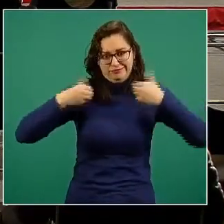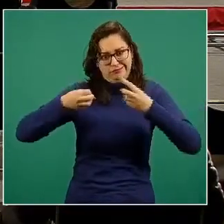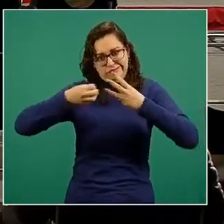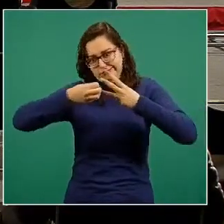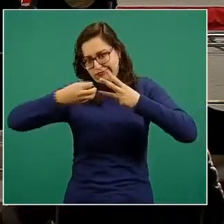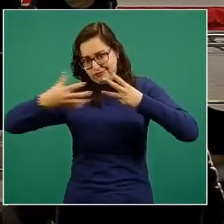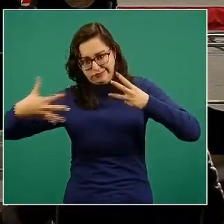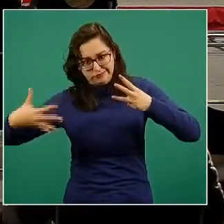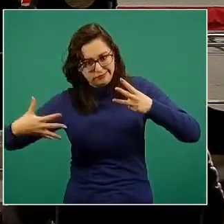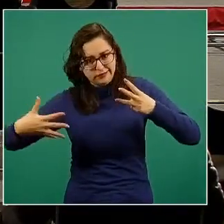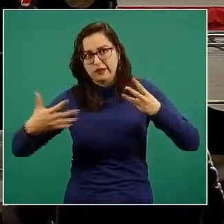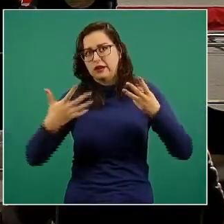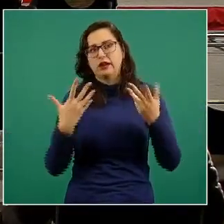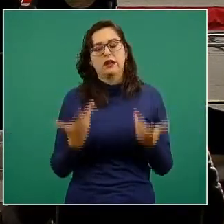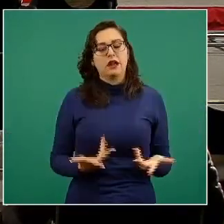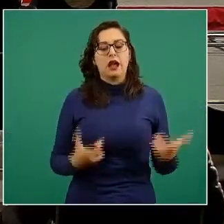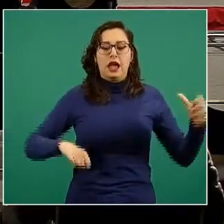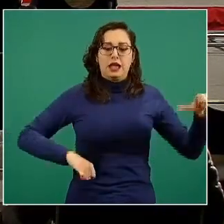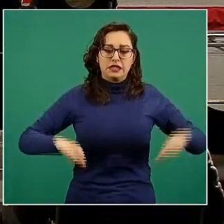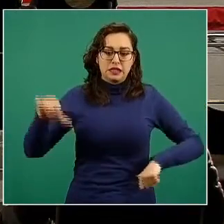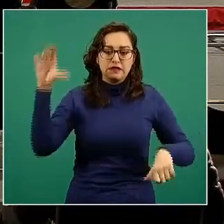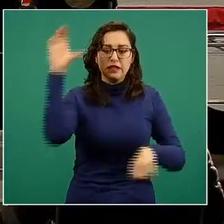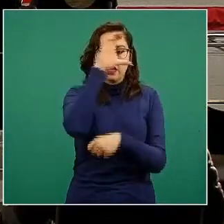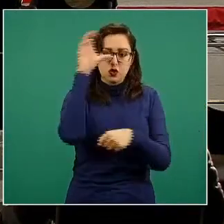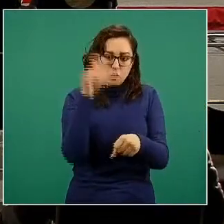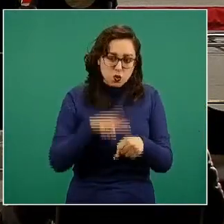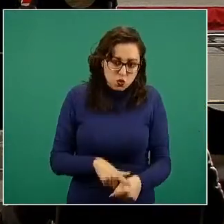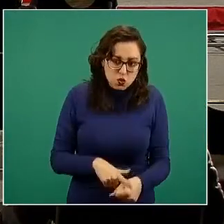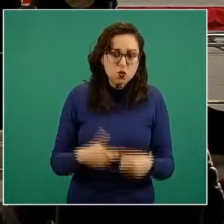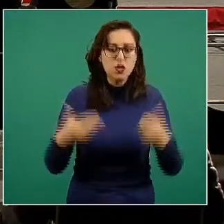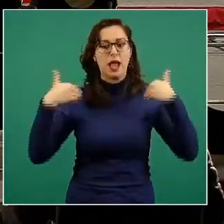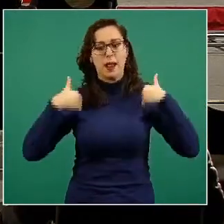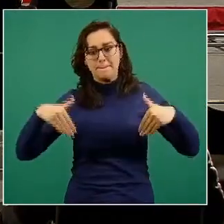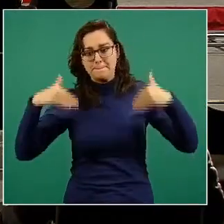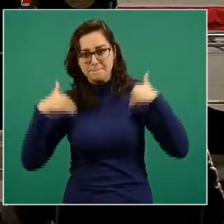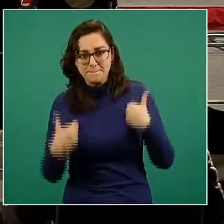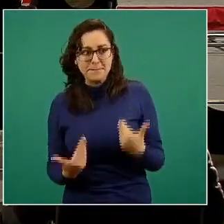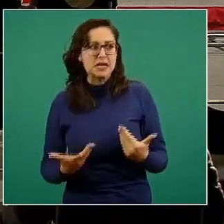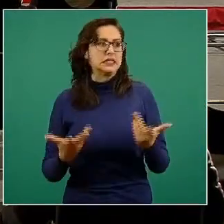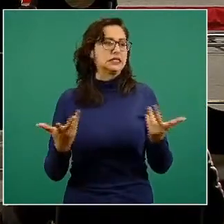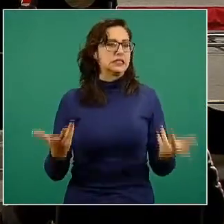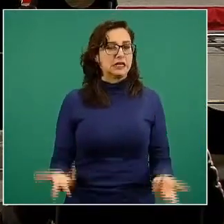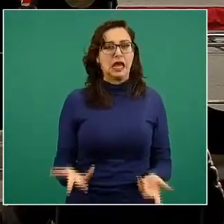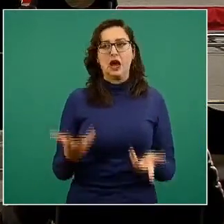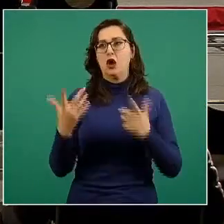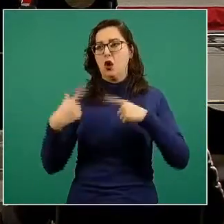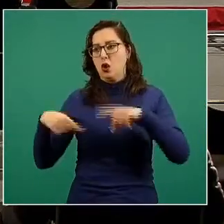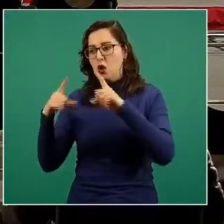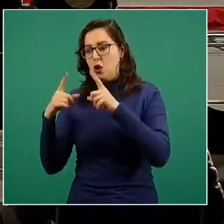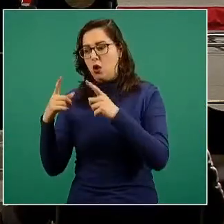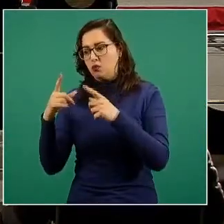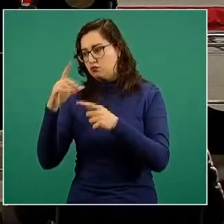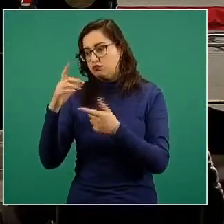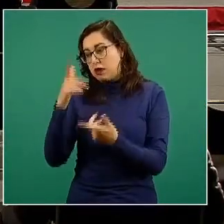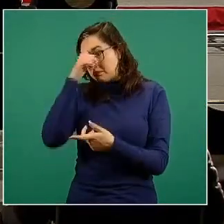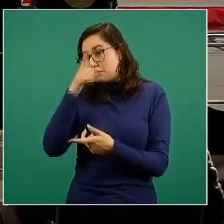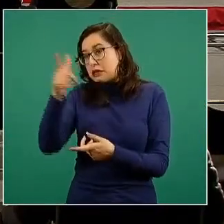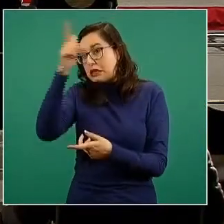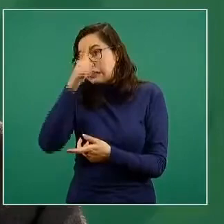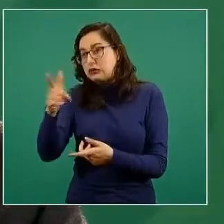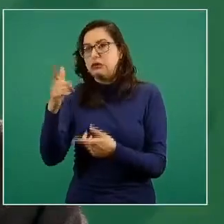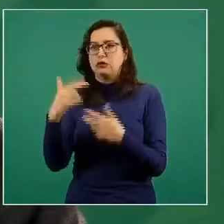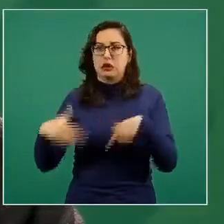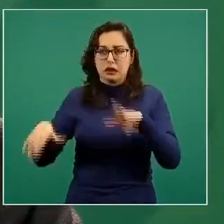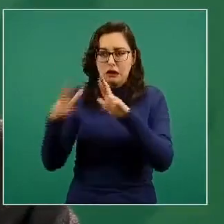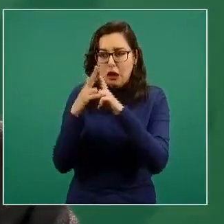desde actividades de formación cultural, esparcimiento, formación espiritual, etcétera.